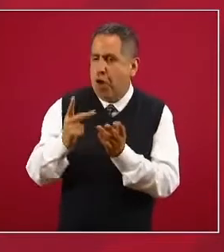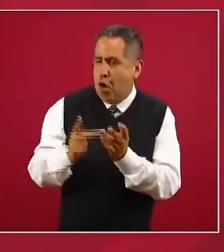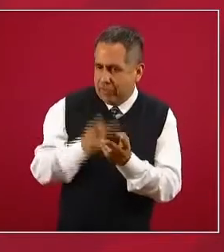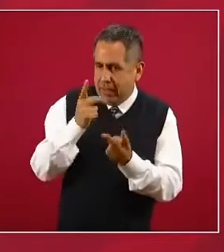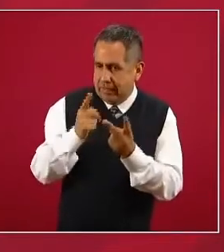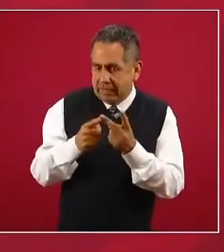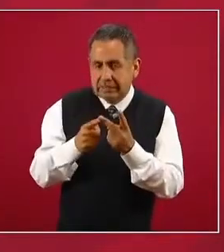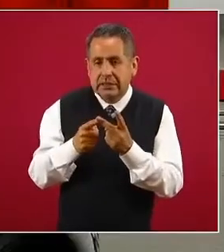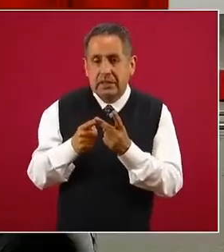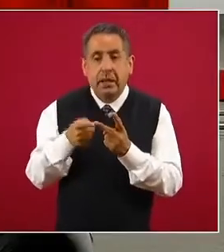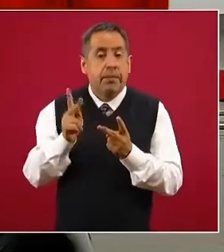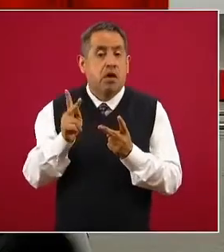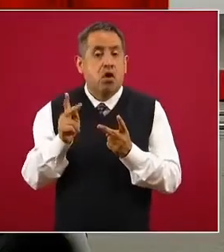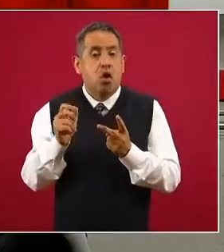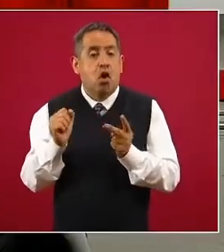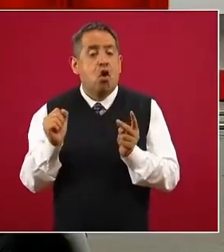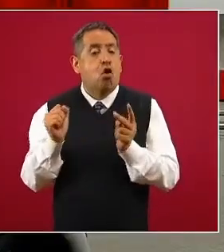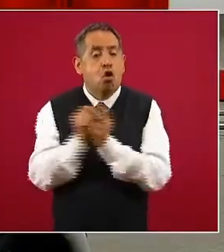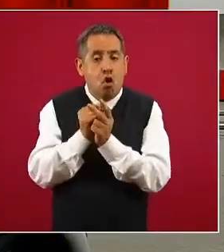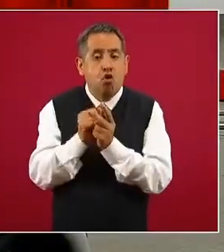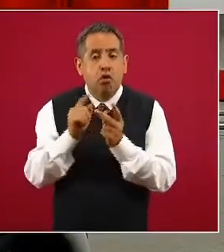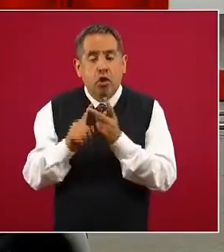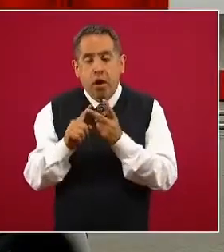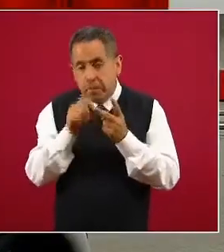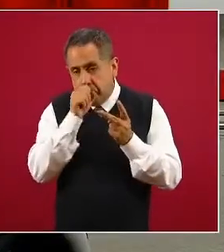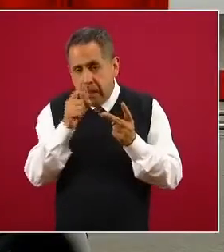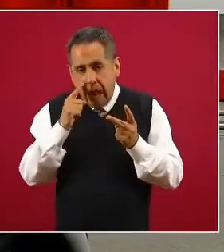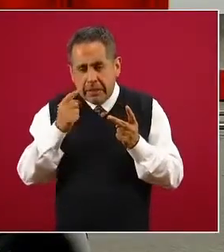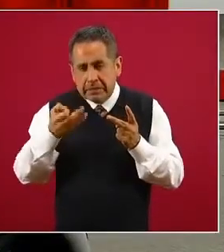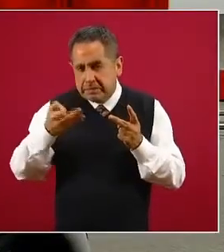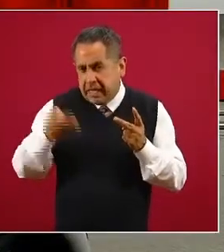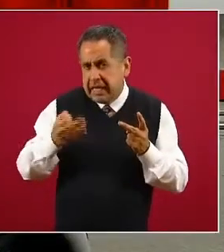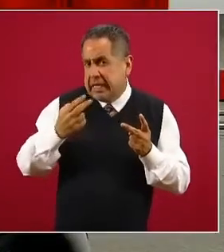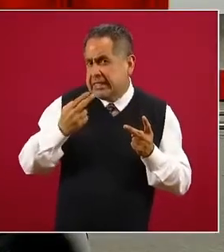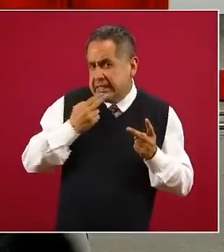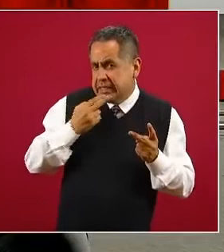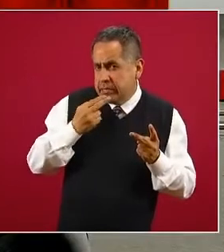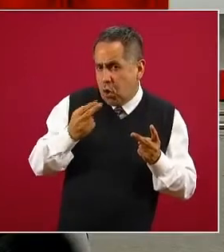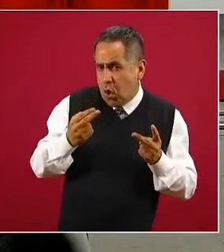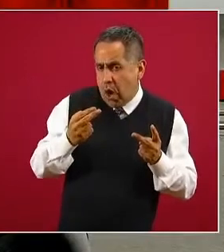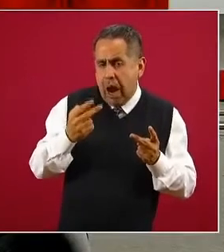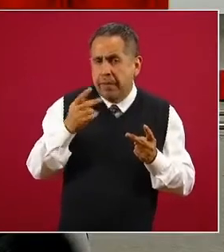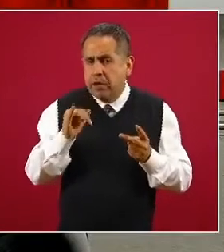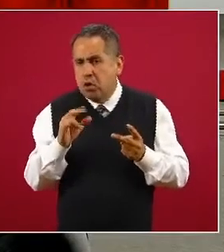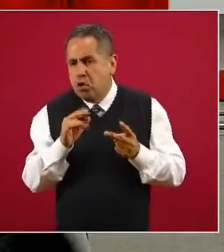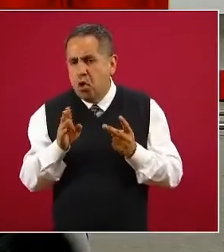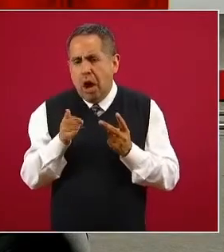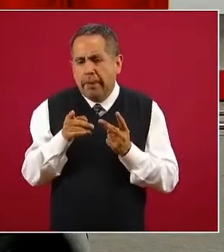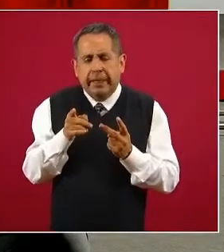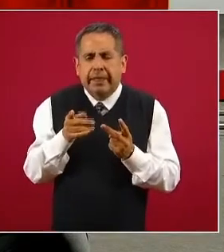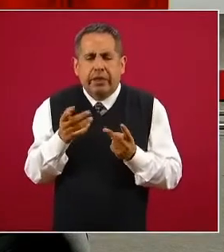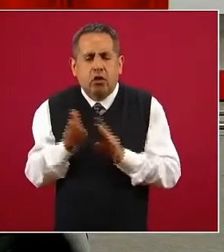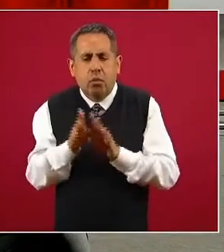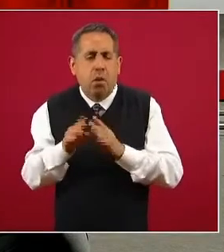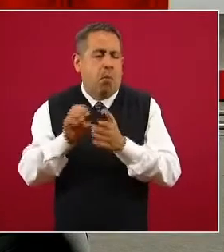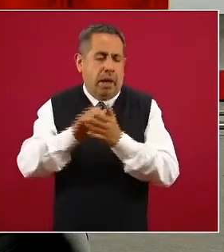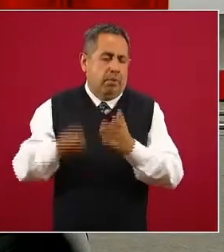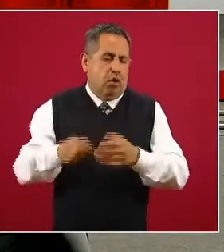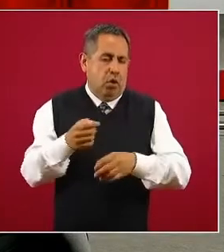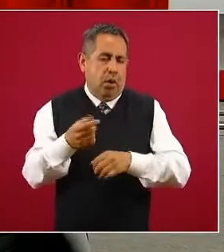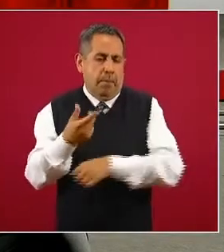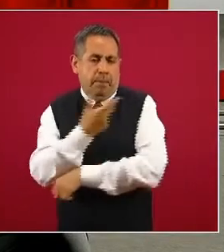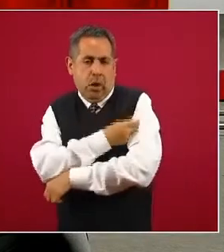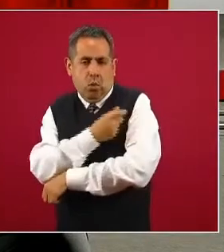pero además los indicadores de eficacia que son indirectos. Por ejemplo, para el caso de una